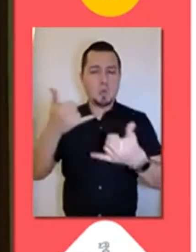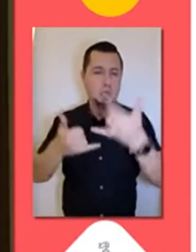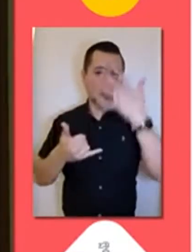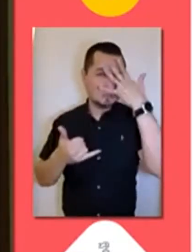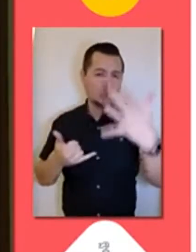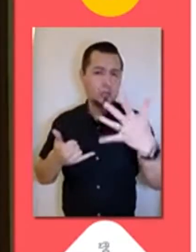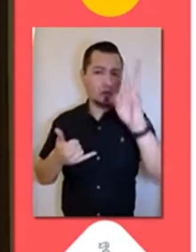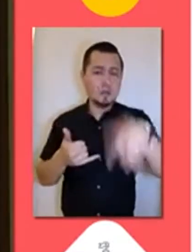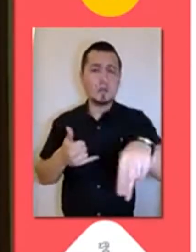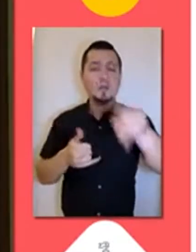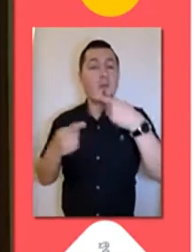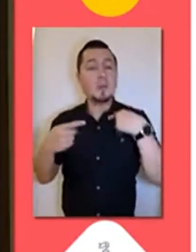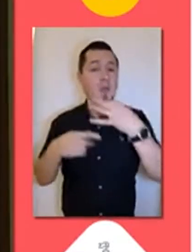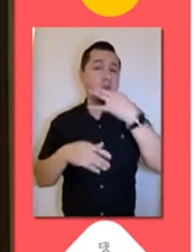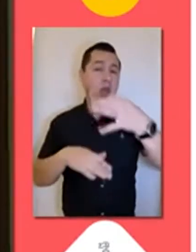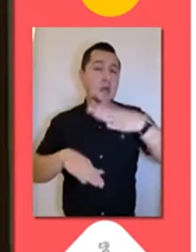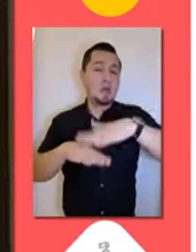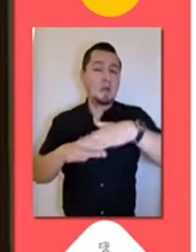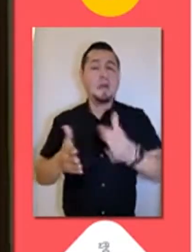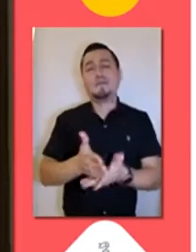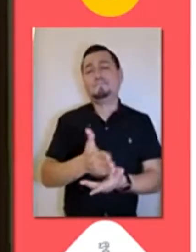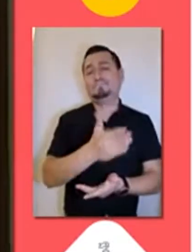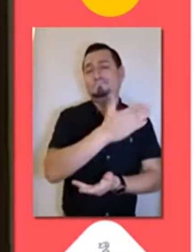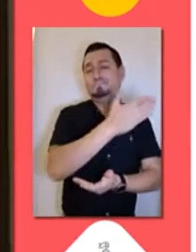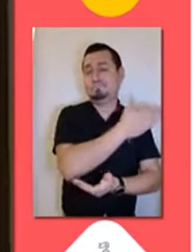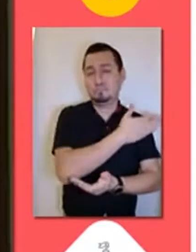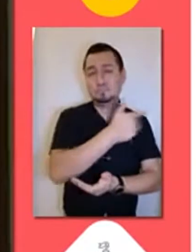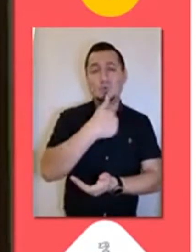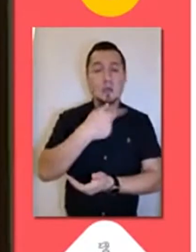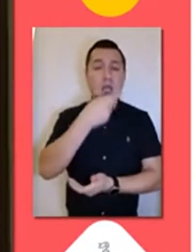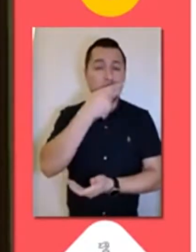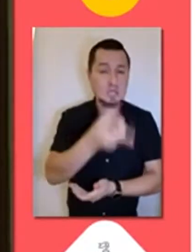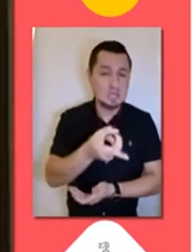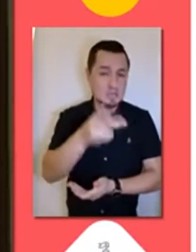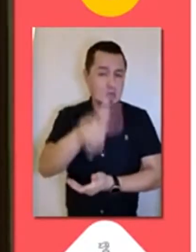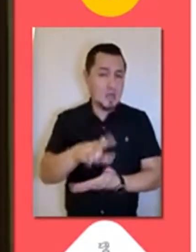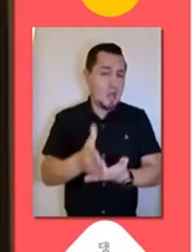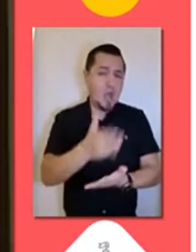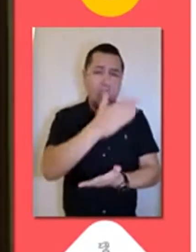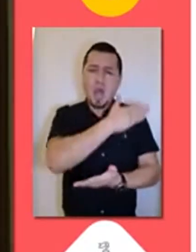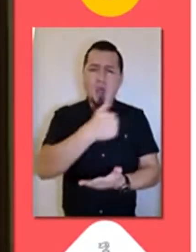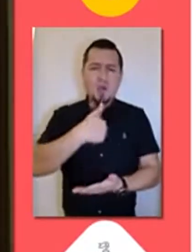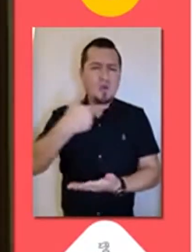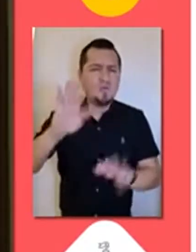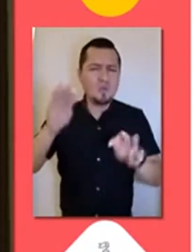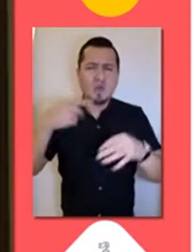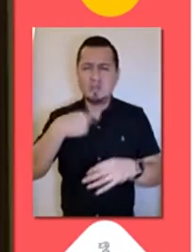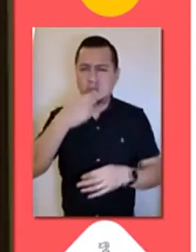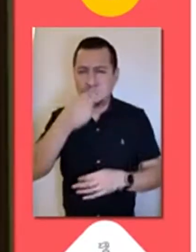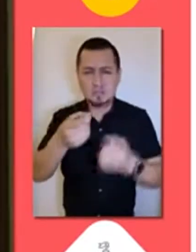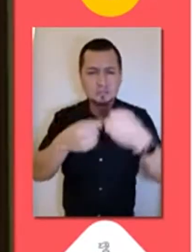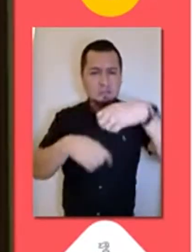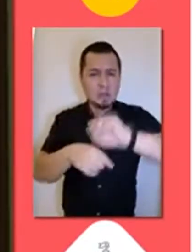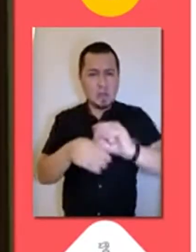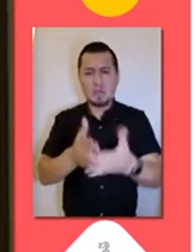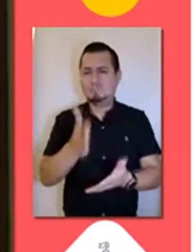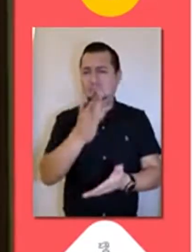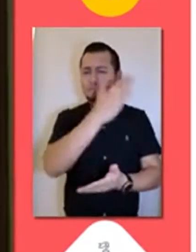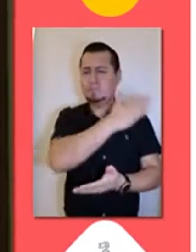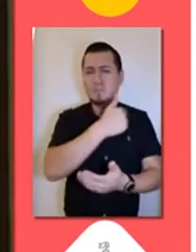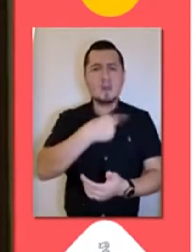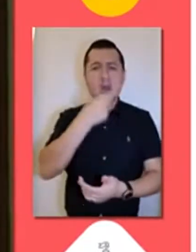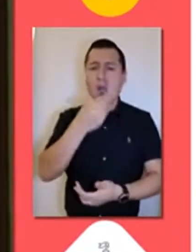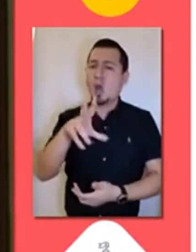un tema que habíamos anunciado desde hace tiempo. Habíamos dicho desde hace ya algunas semanas que